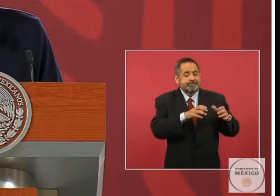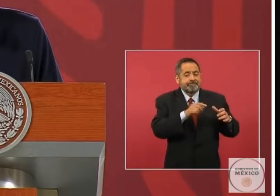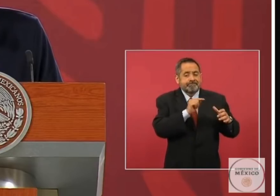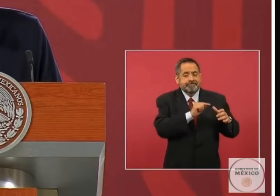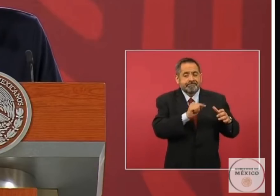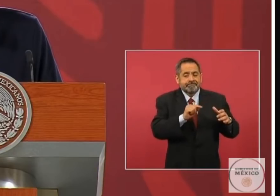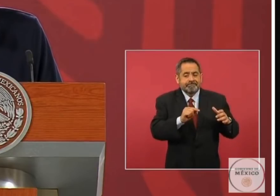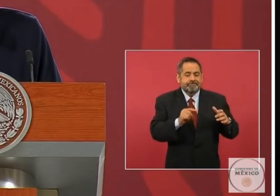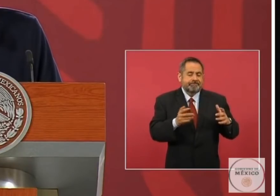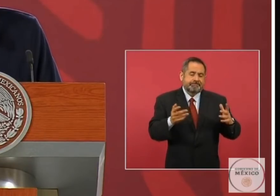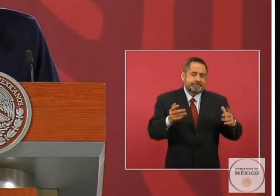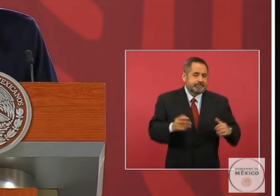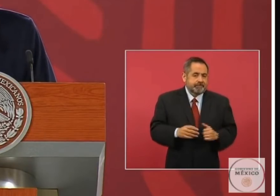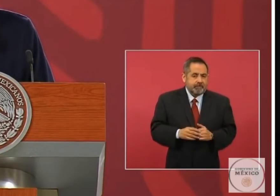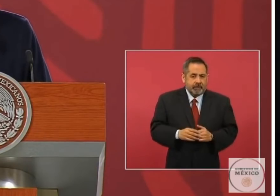Desde